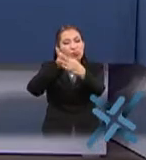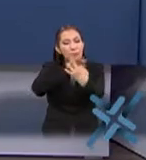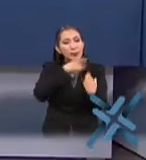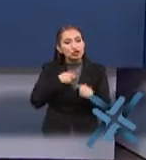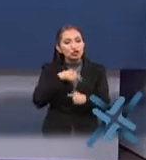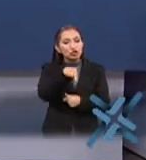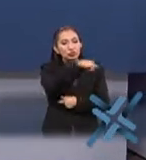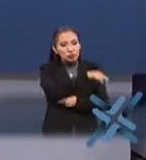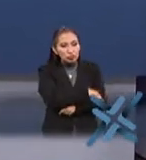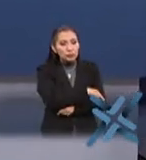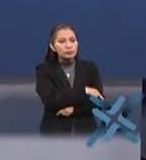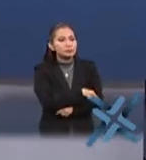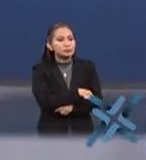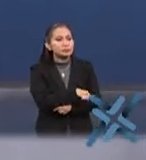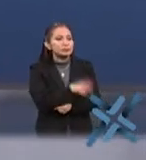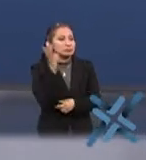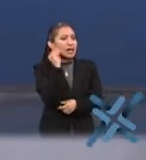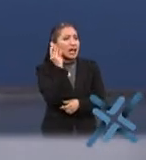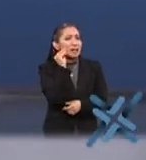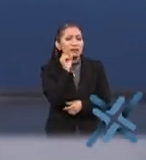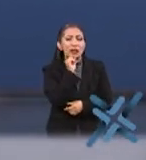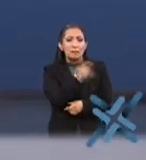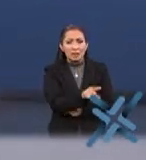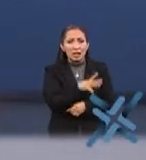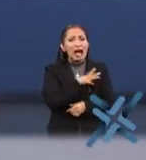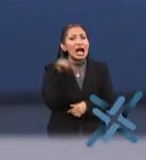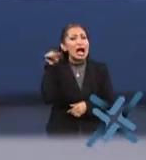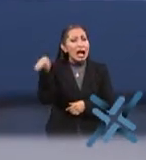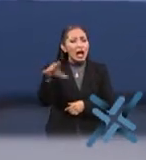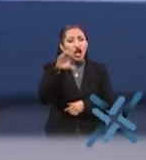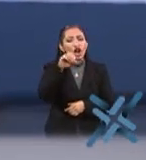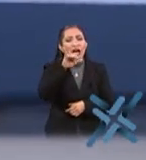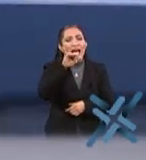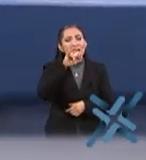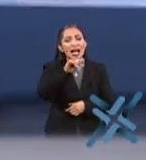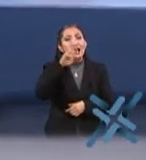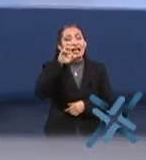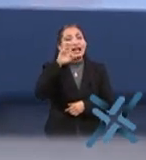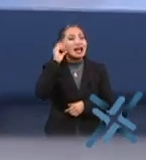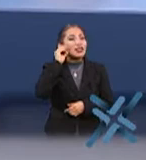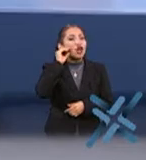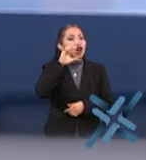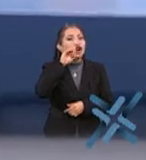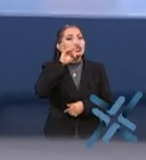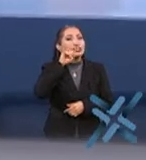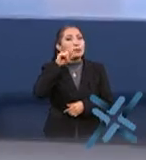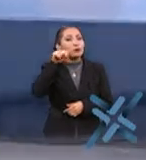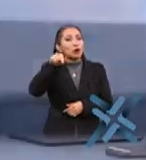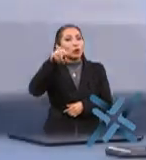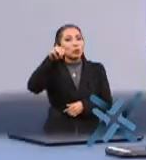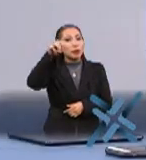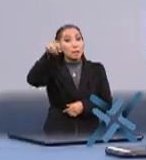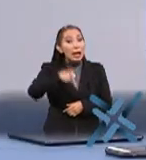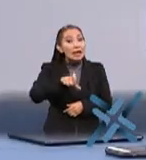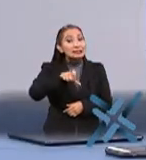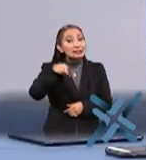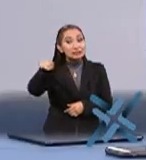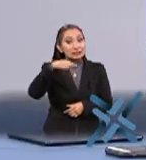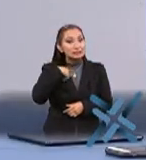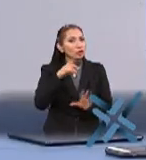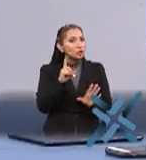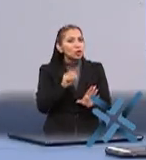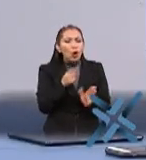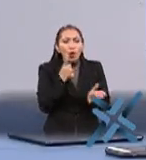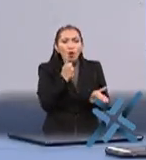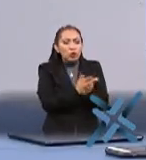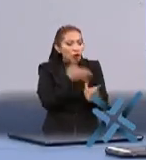El radio también, tenemos una estación de radio que es radioconciencia.mx, que finalmente pues ya no es solo la